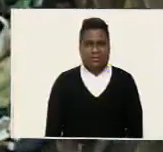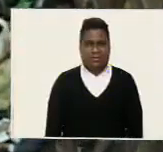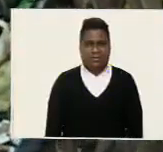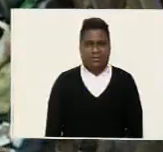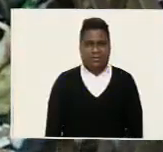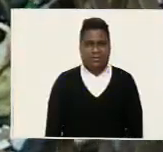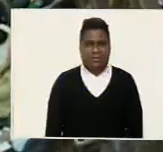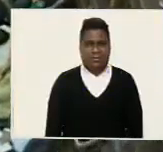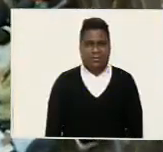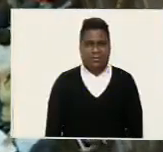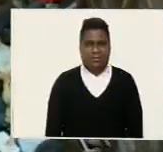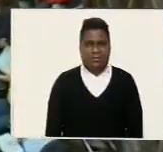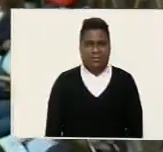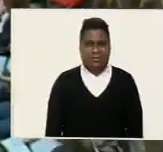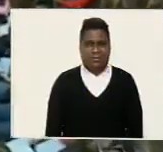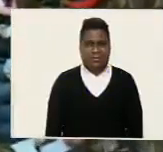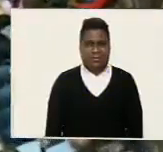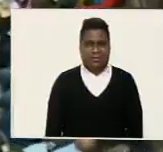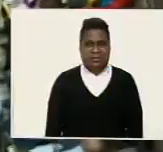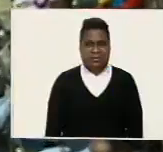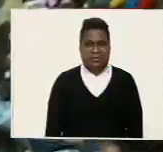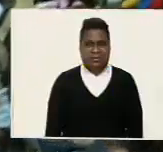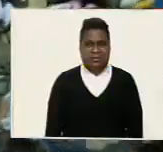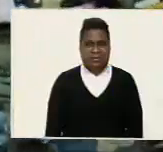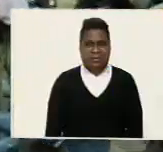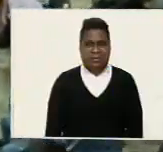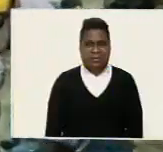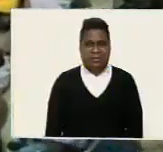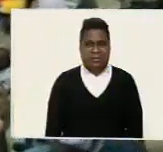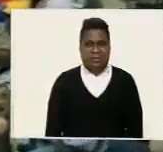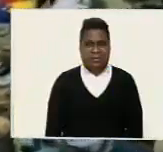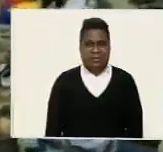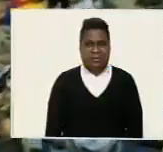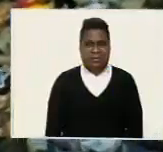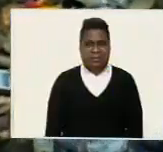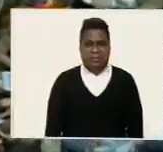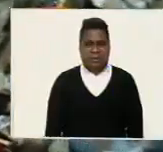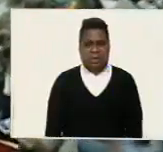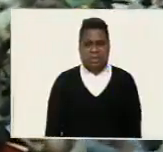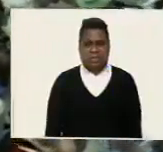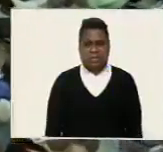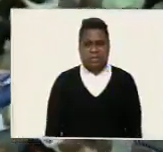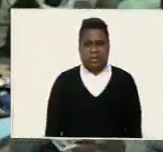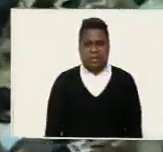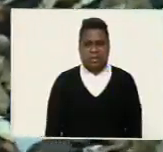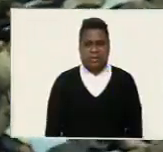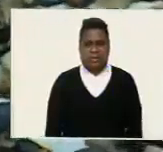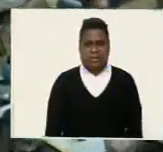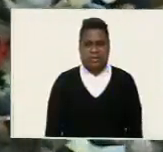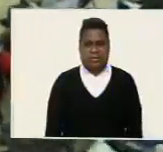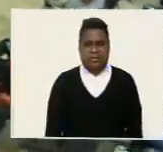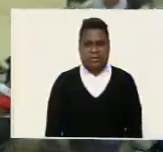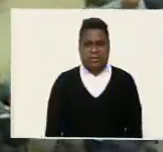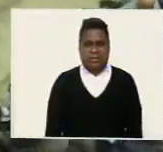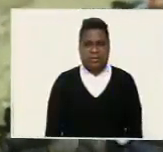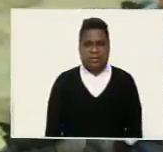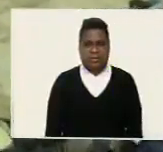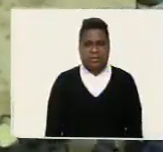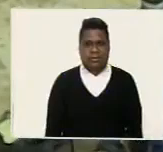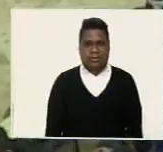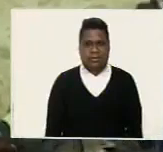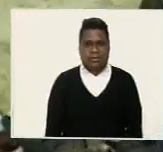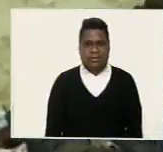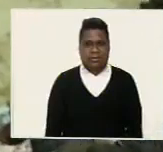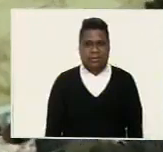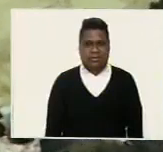el libertador Simón Bolívar durante el año 1818 y vino a ser la contrapartida a la